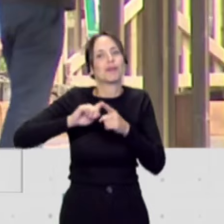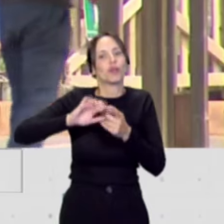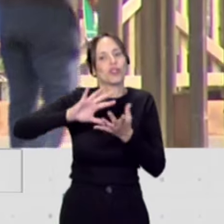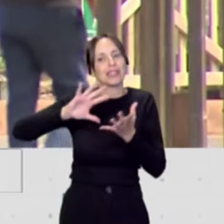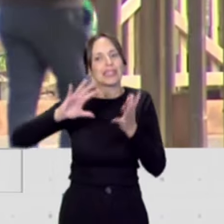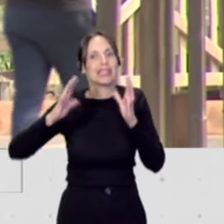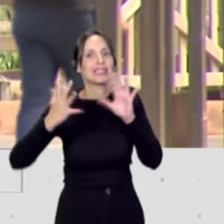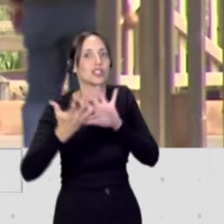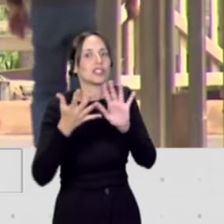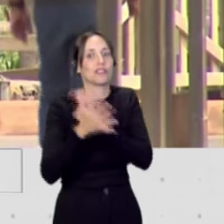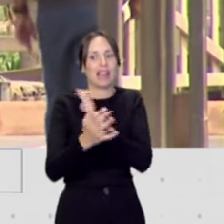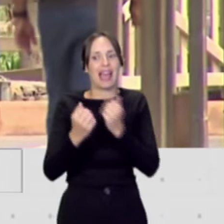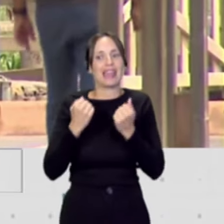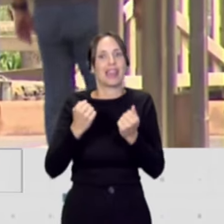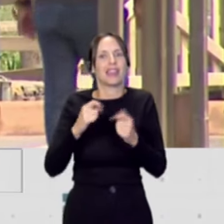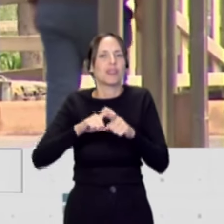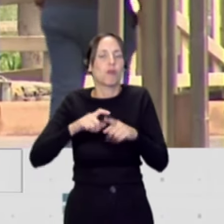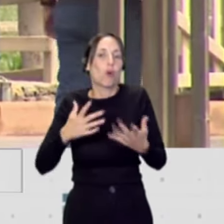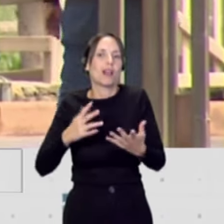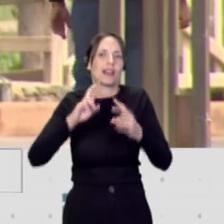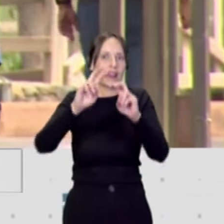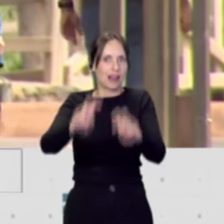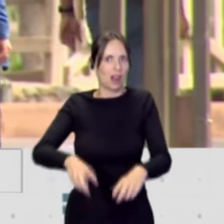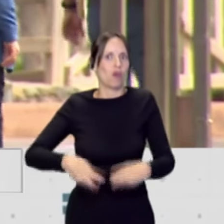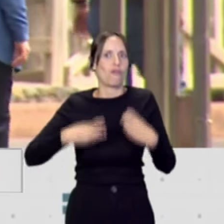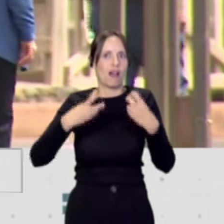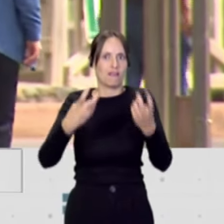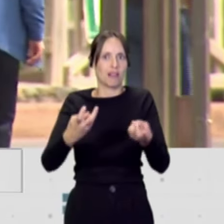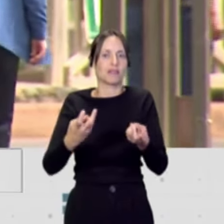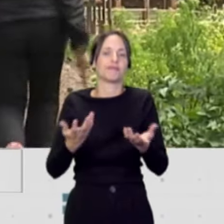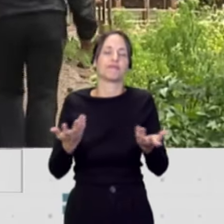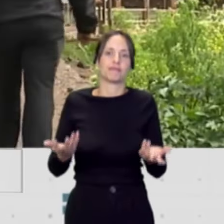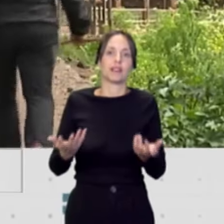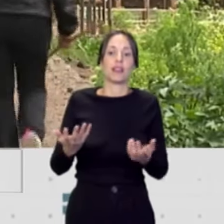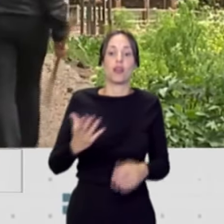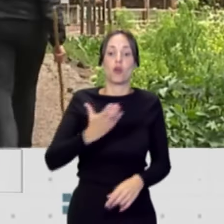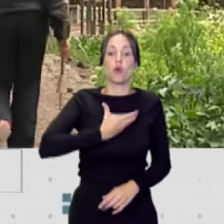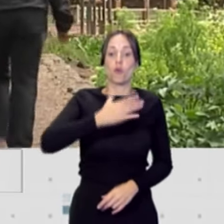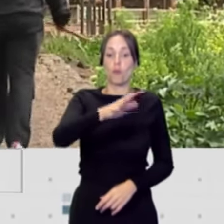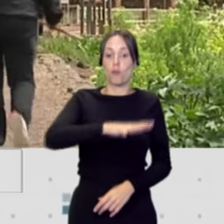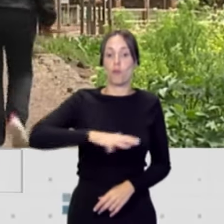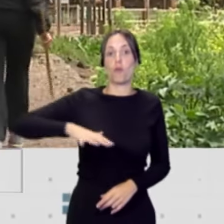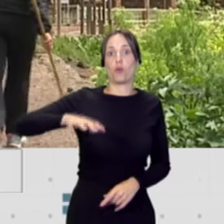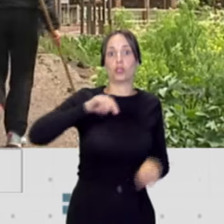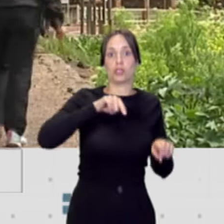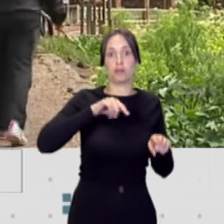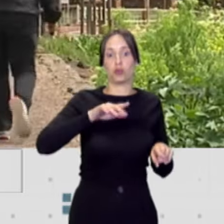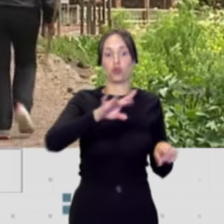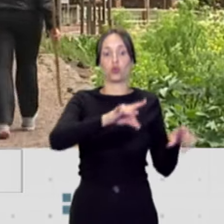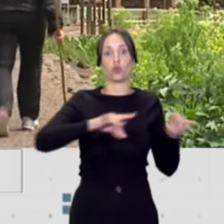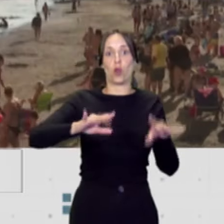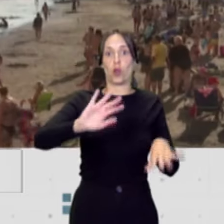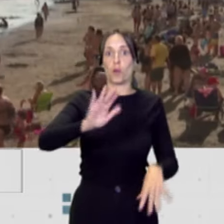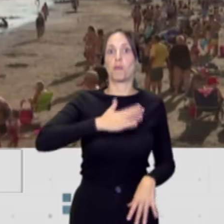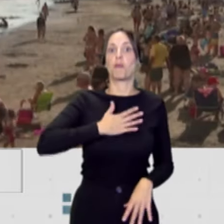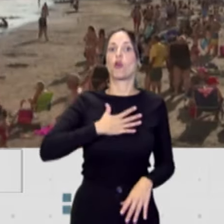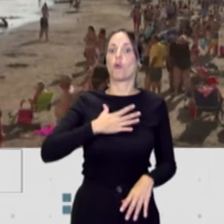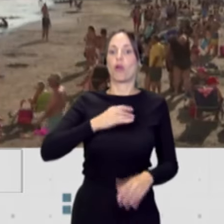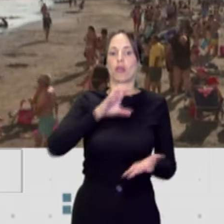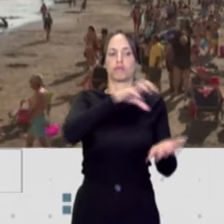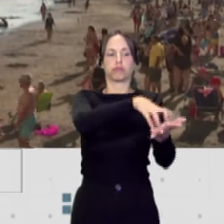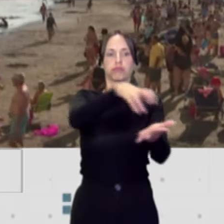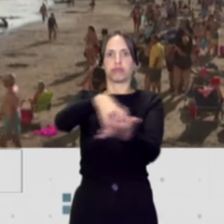energías renovables sean una realidad y en las que en el suelo también de los municipios se pueda permitir la gestión de estas instalaciones. Así